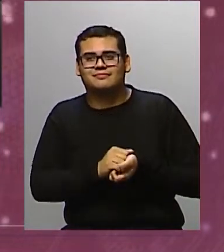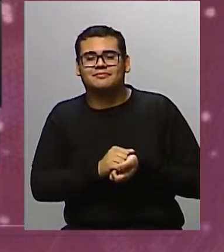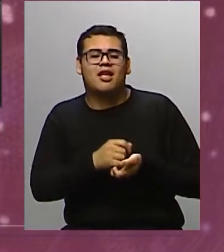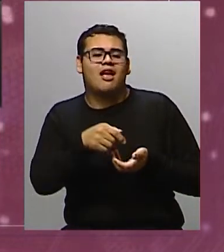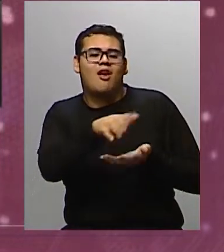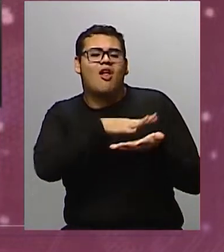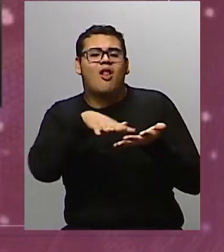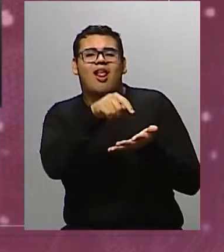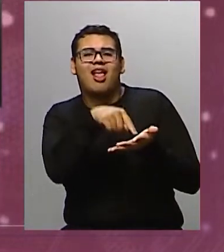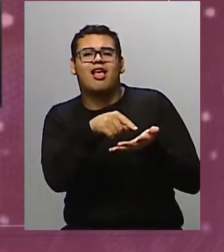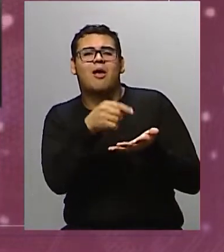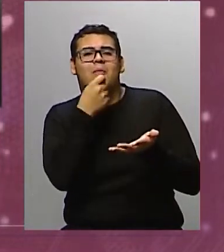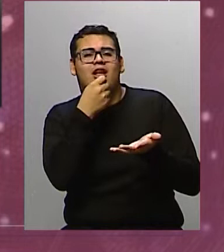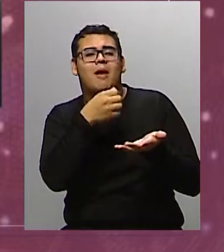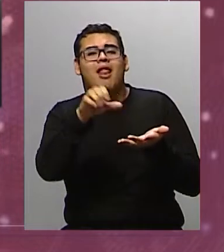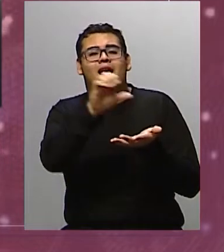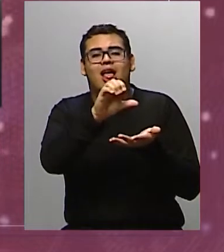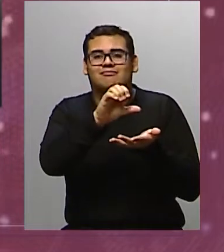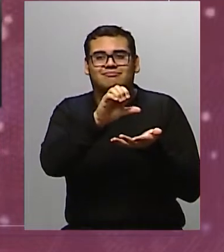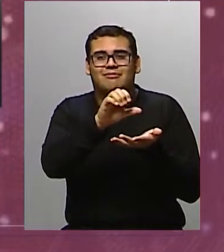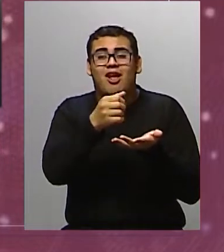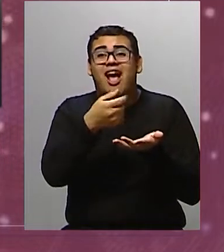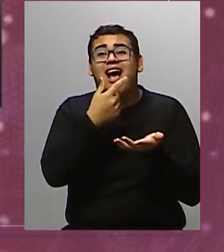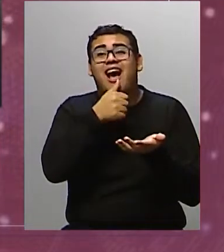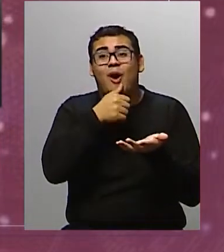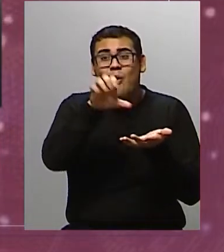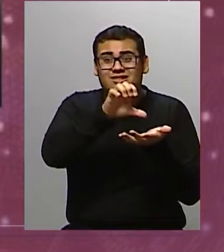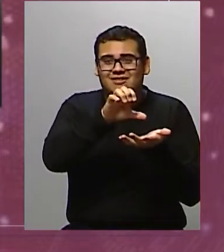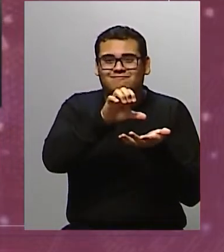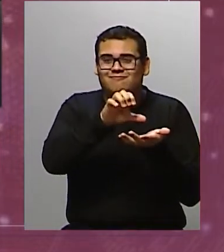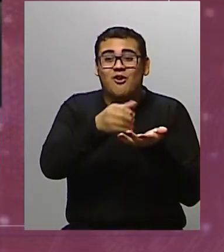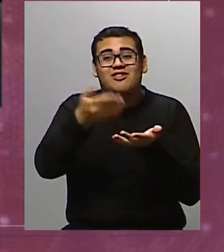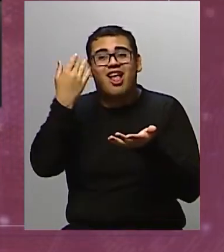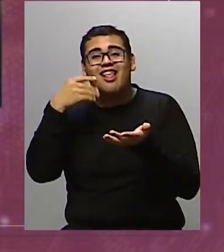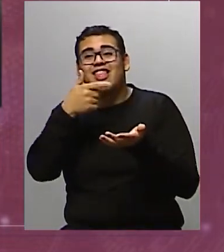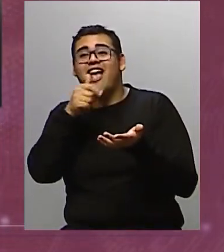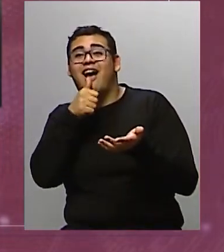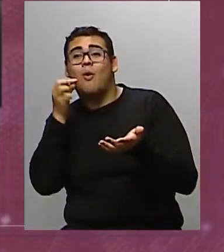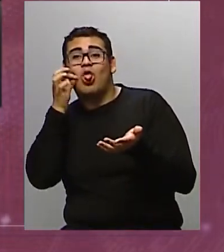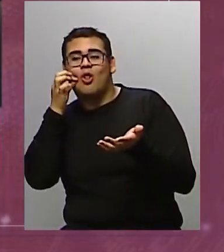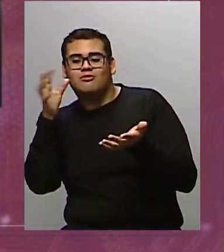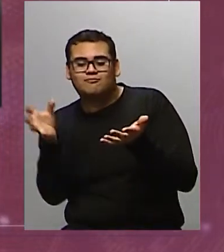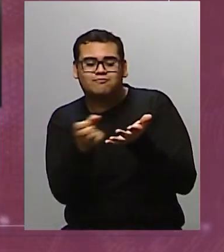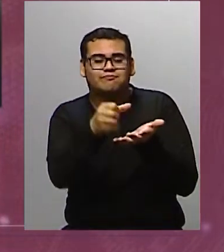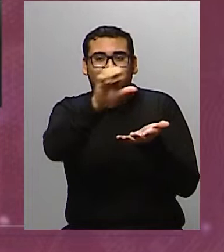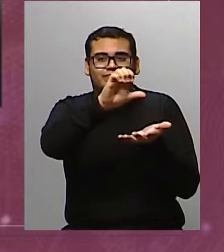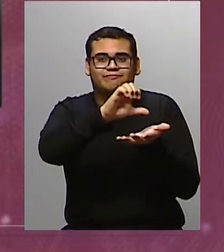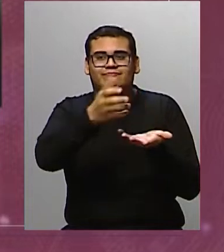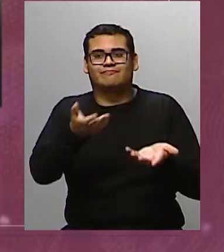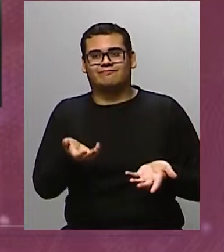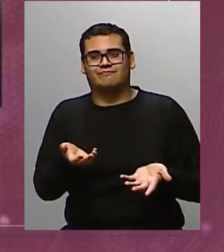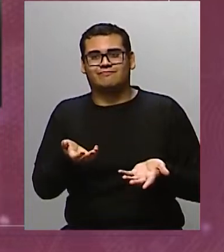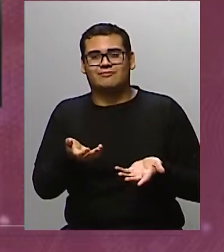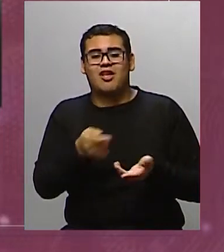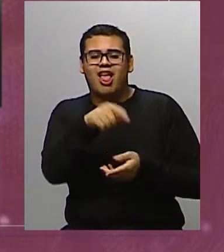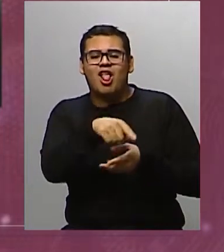sana, pero en realidad está usando agua dulce de los bofedales que utilizan las comunidades originarias. Es decir, si bien no contamina, pero sí utiliza agua